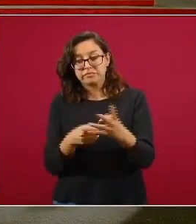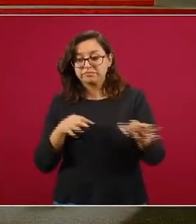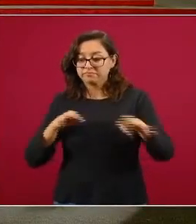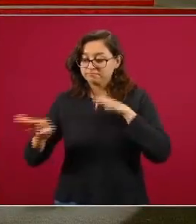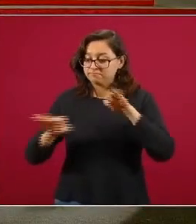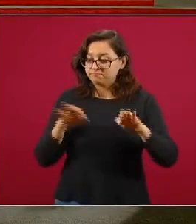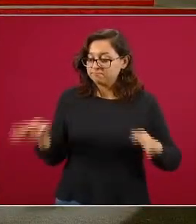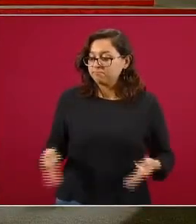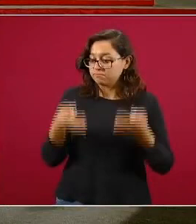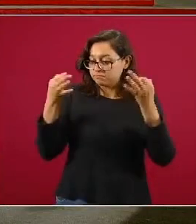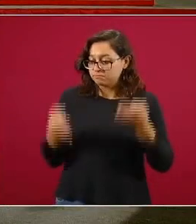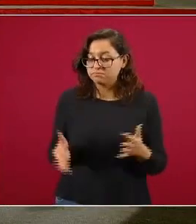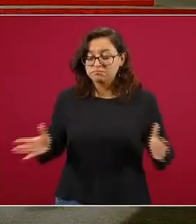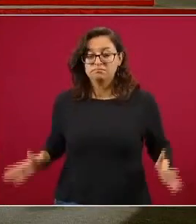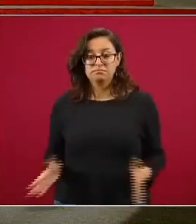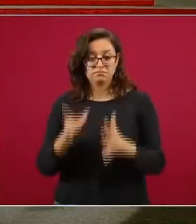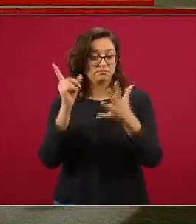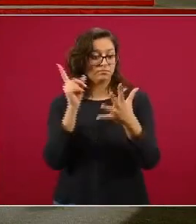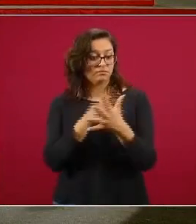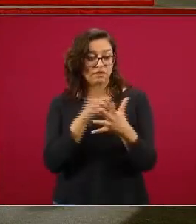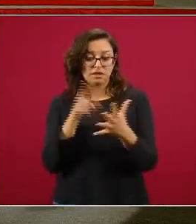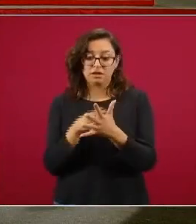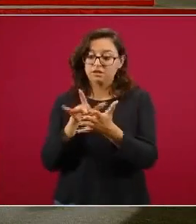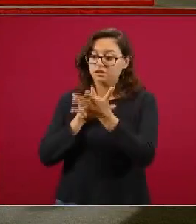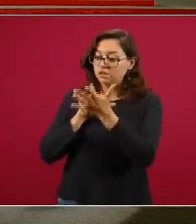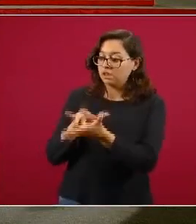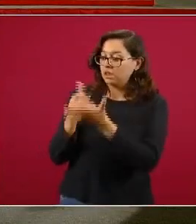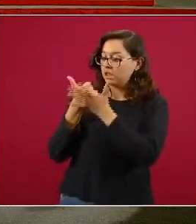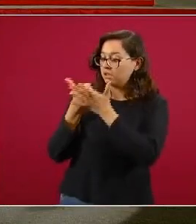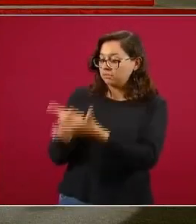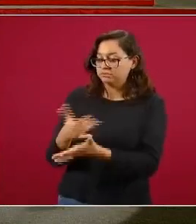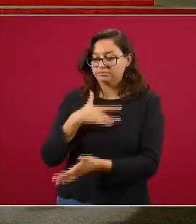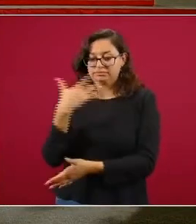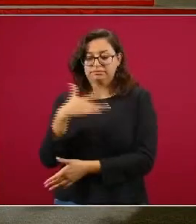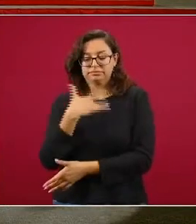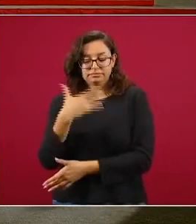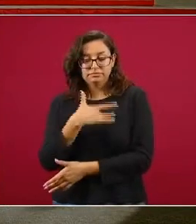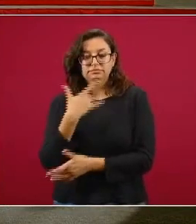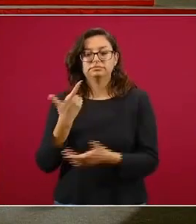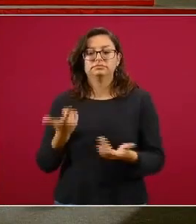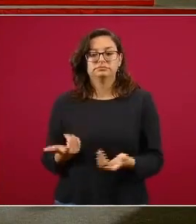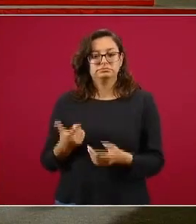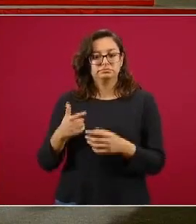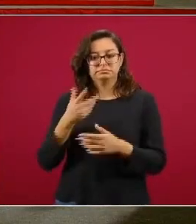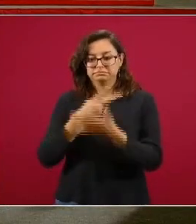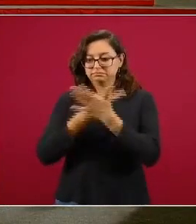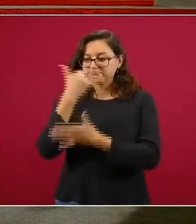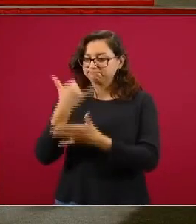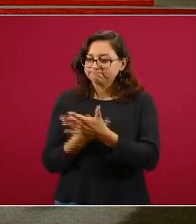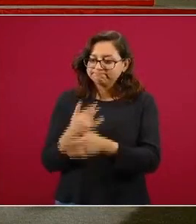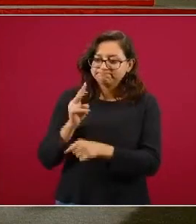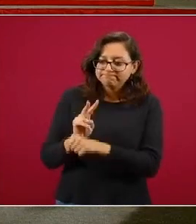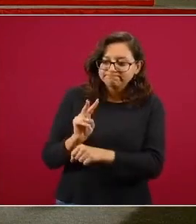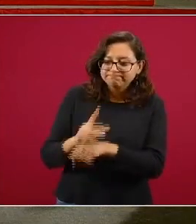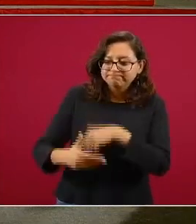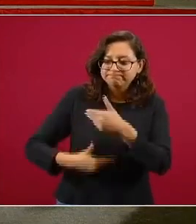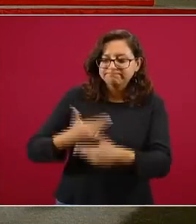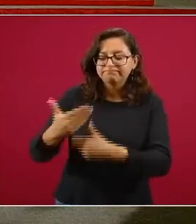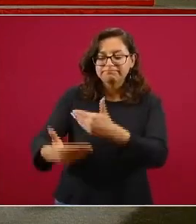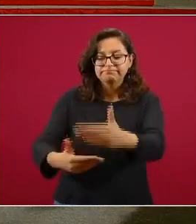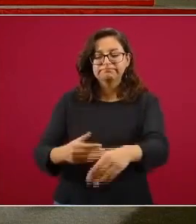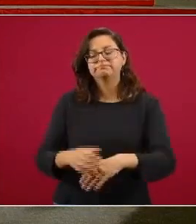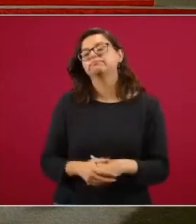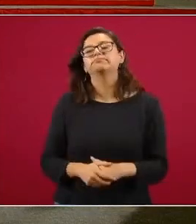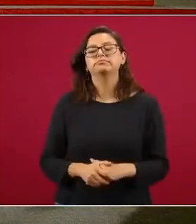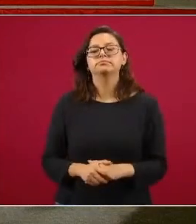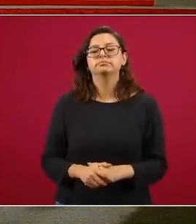como lo mencionaba, el acompañamiento solidario, capacitación técnica, salud emocional, seguimiento de proyectos, etc. Uno de los grandes problemas que hemos detectado cuando